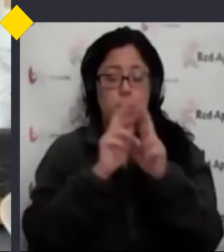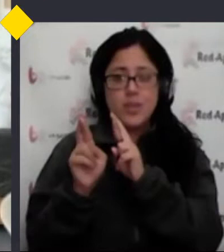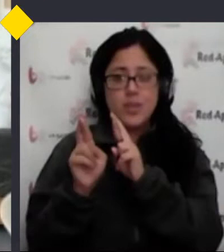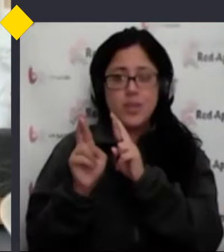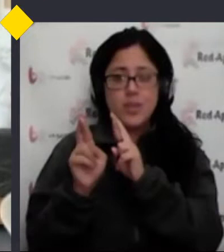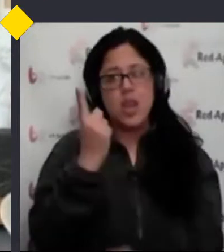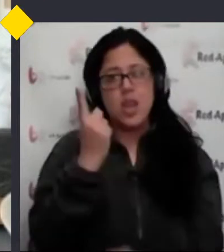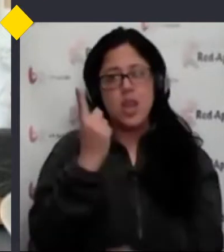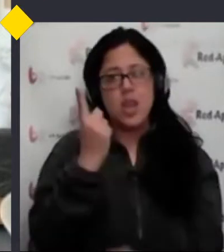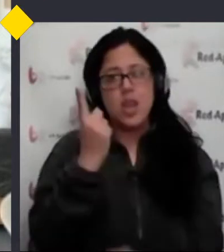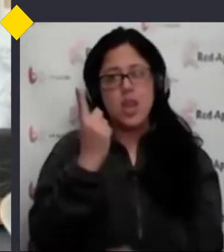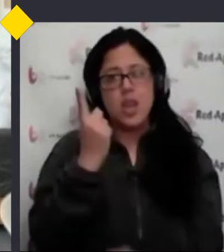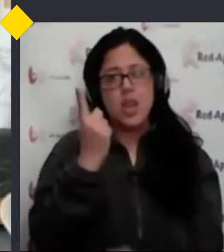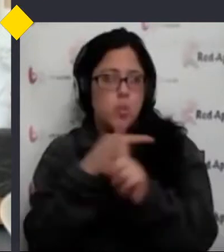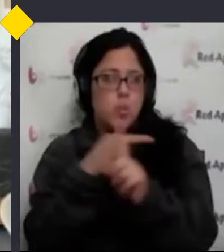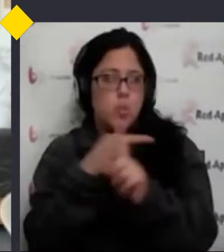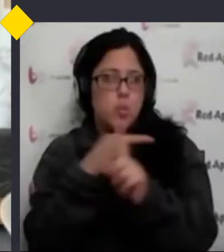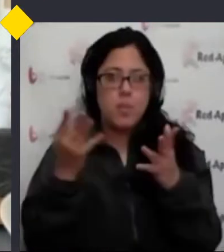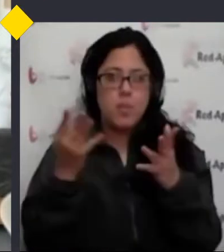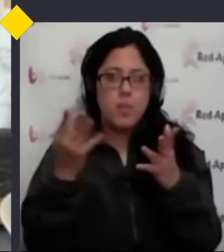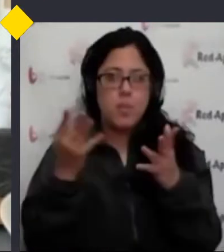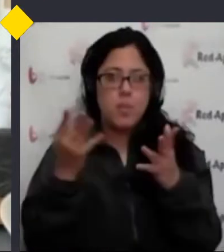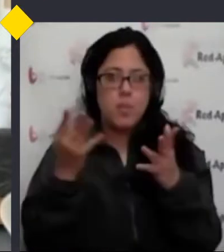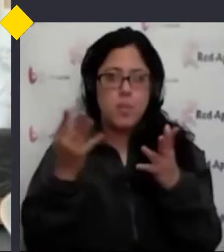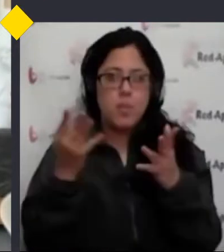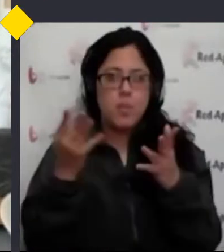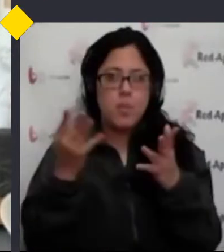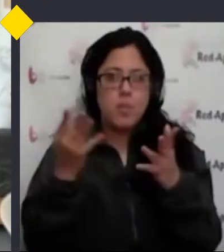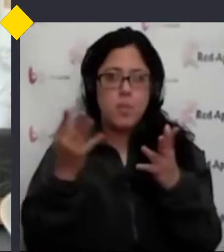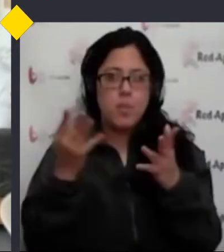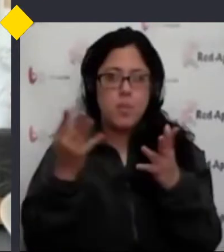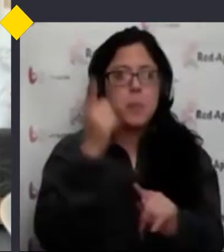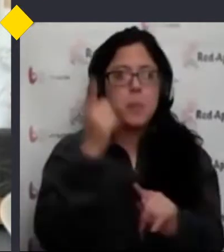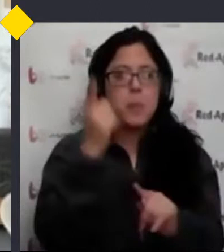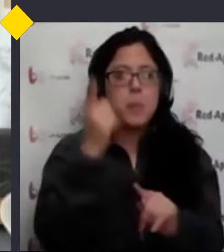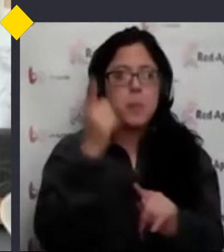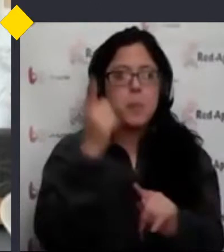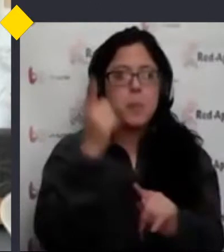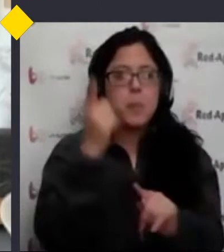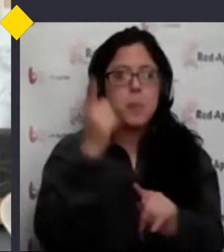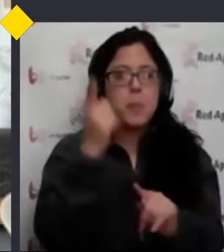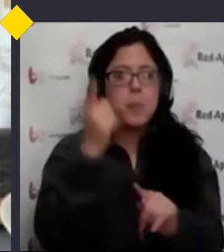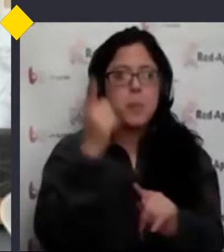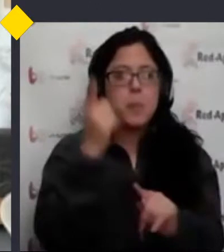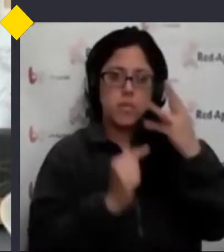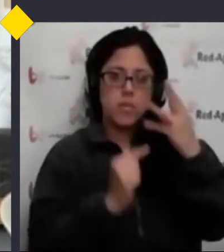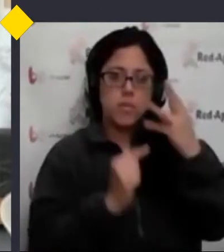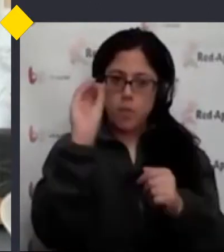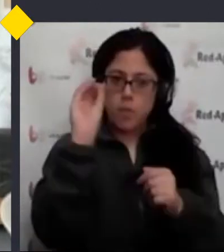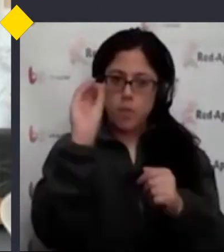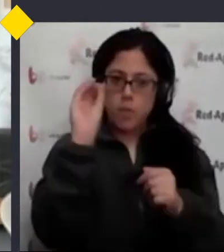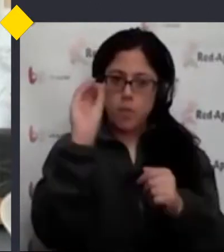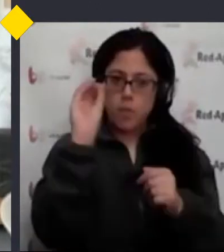en un minuto y medio, para que podamos después partir a las preguntas más específicas. Pero desde la perspectiva de cada uno de ustedes, pensando en los focos